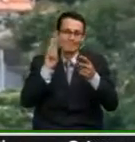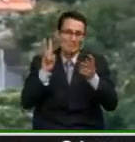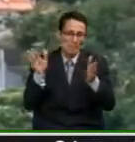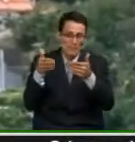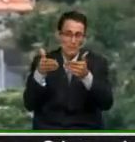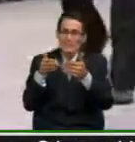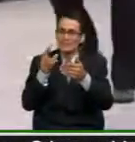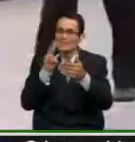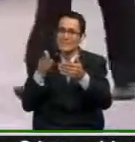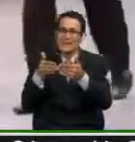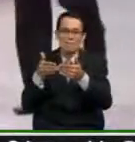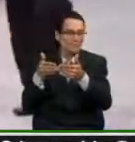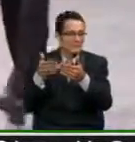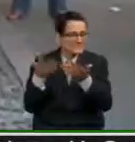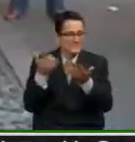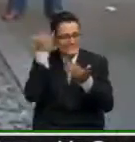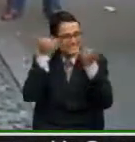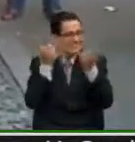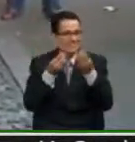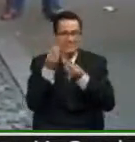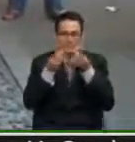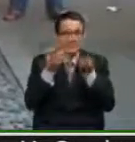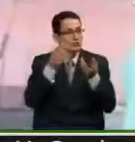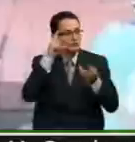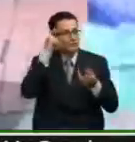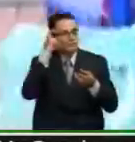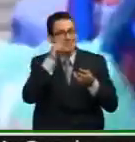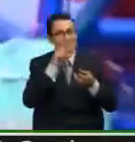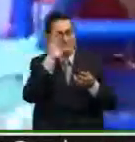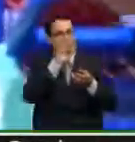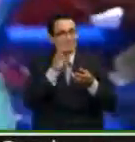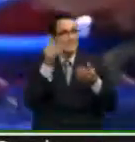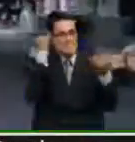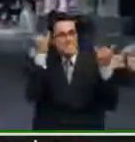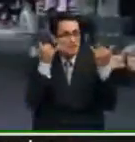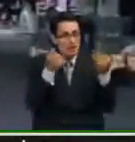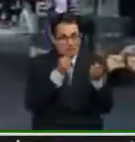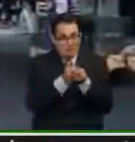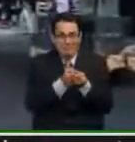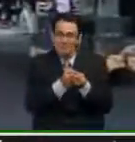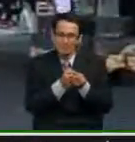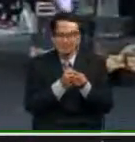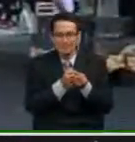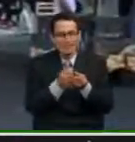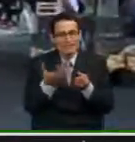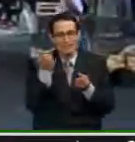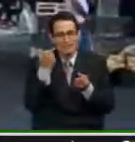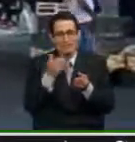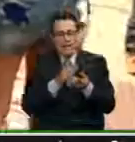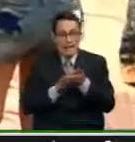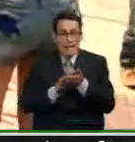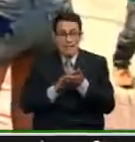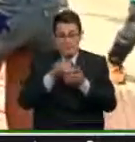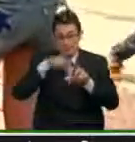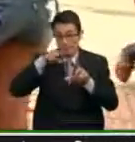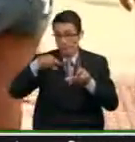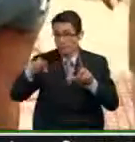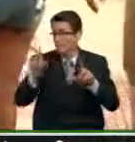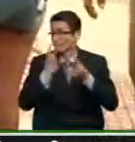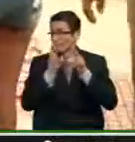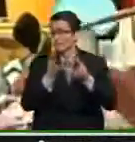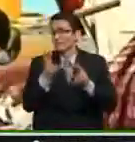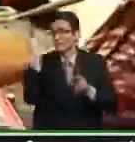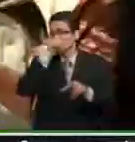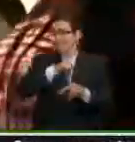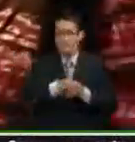estrategias y las medidas que el gobierno nacional ha implementado al parecer no han sido suficientes las estadísticas hablan por si solas y la